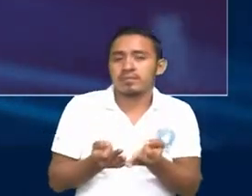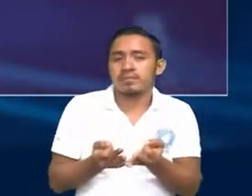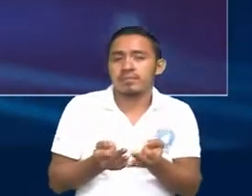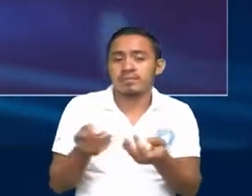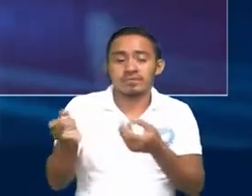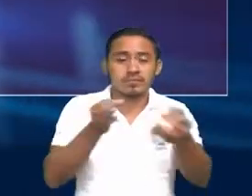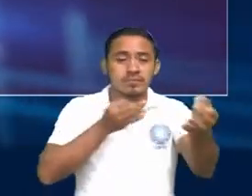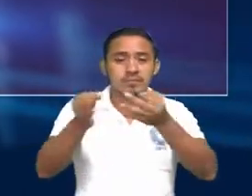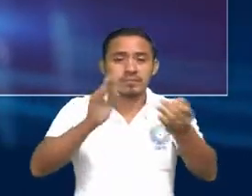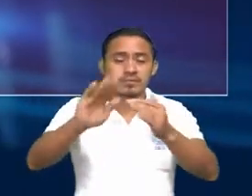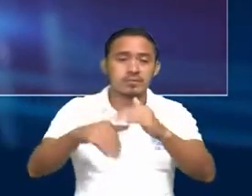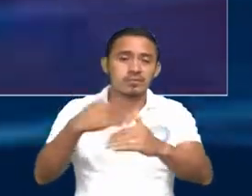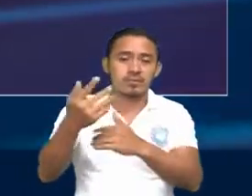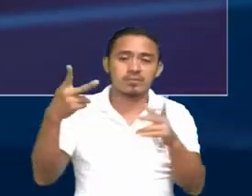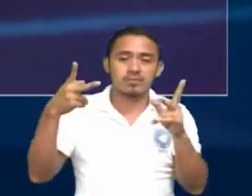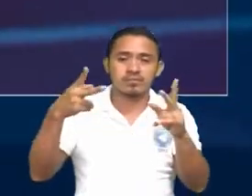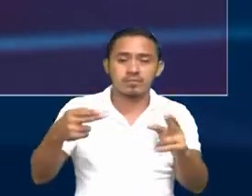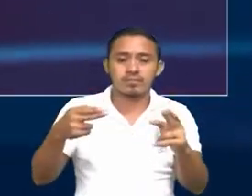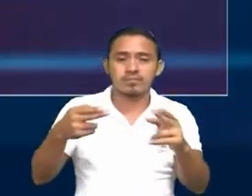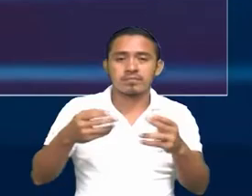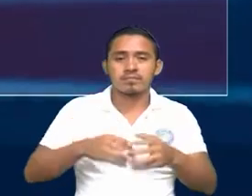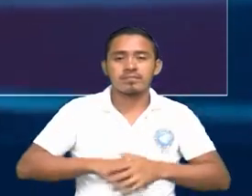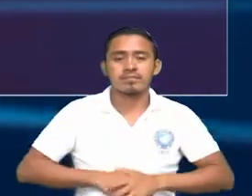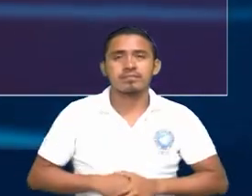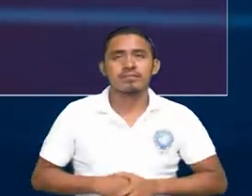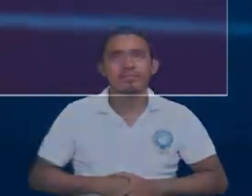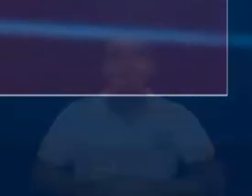Los detalles al volver después de este corte informativo.